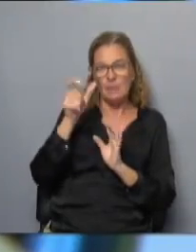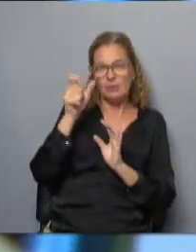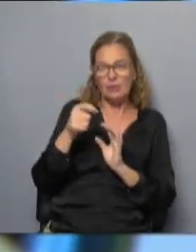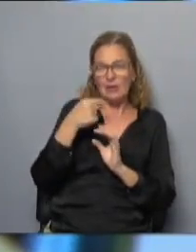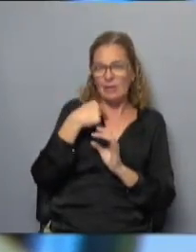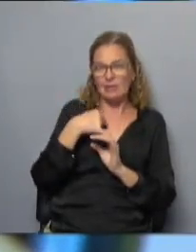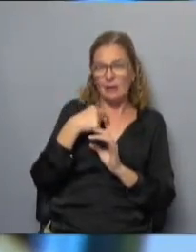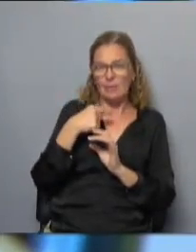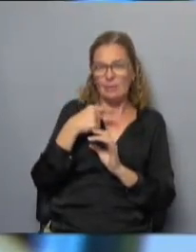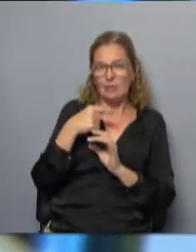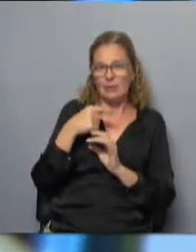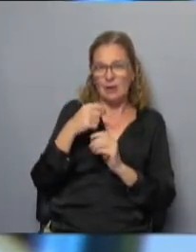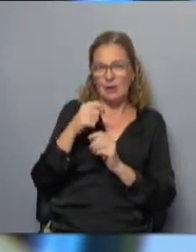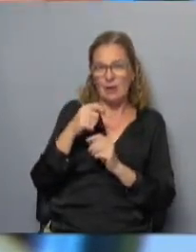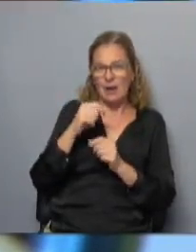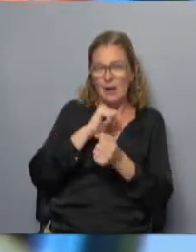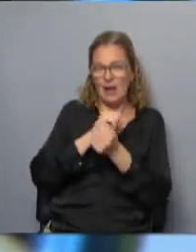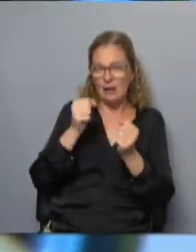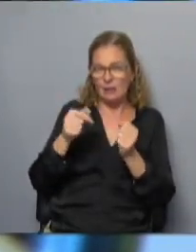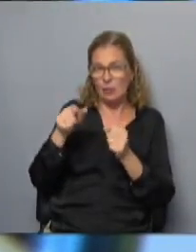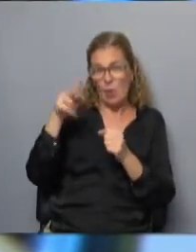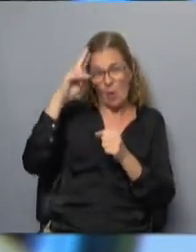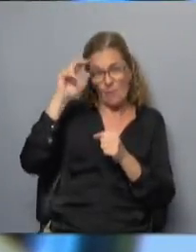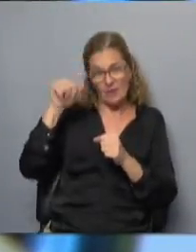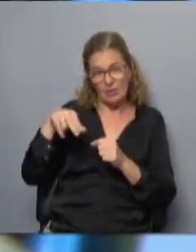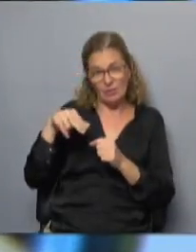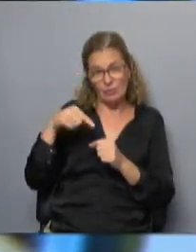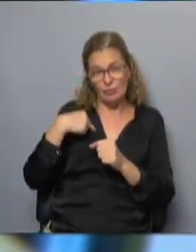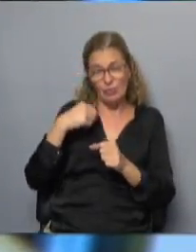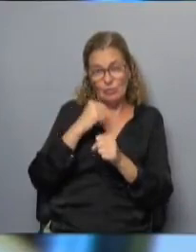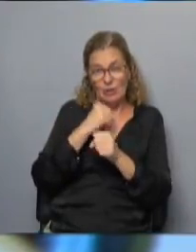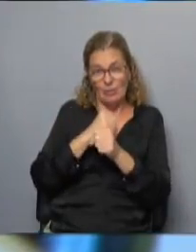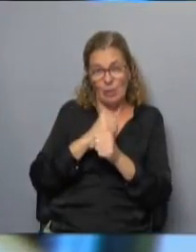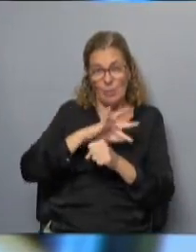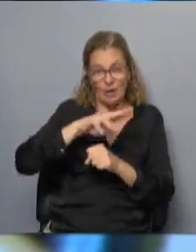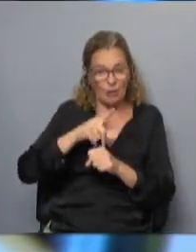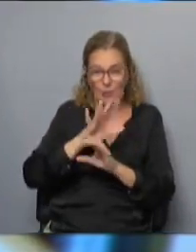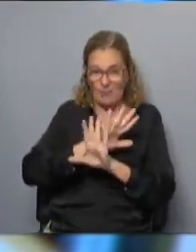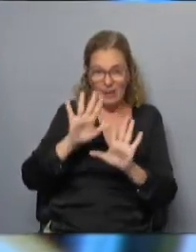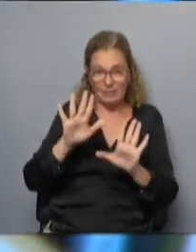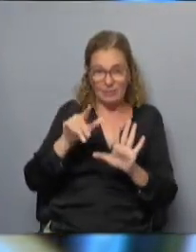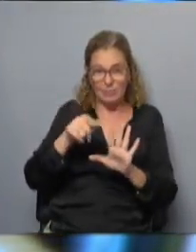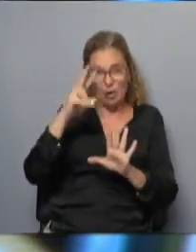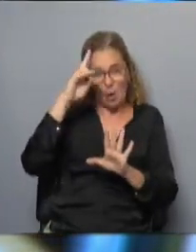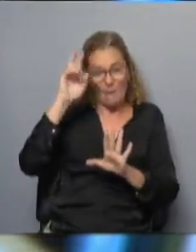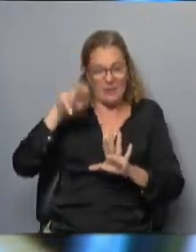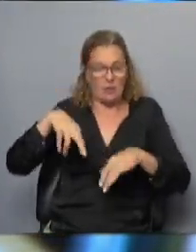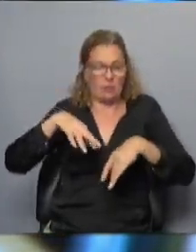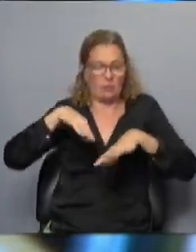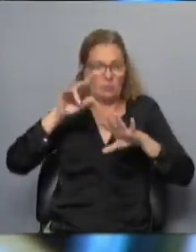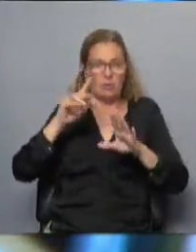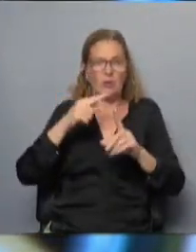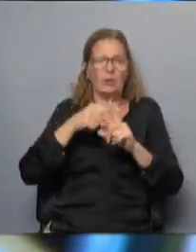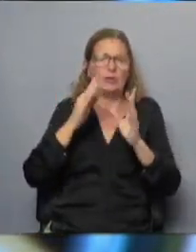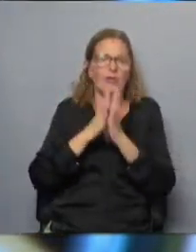cosas de mi hijo días en la cárcel es su opinión yo trabajo para que nos robe más después puede tener opiniones religiosas